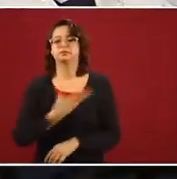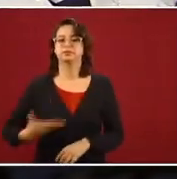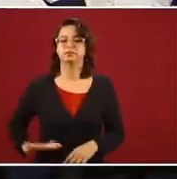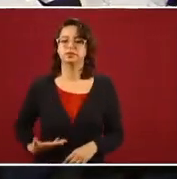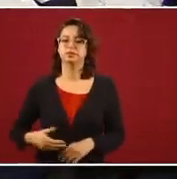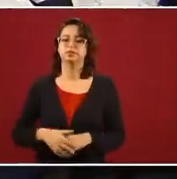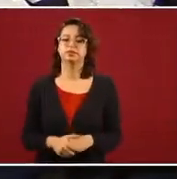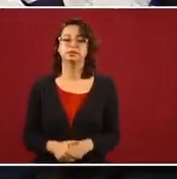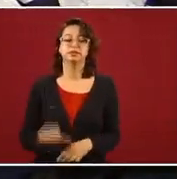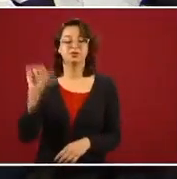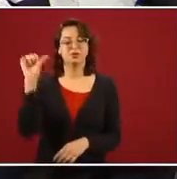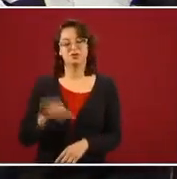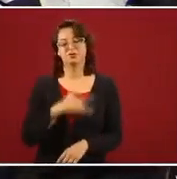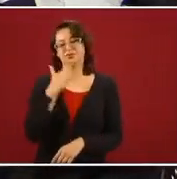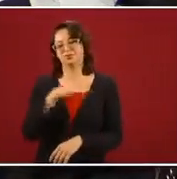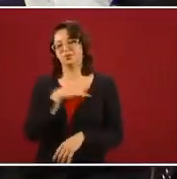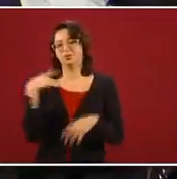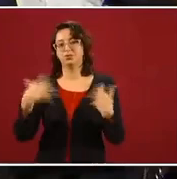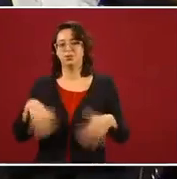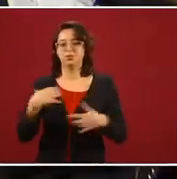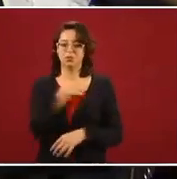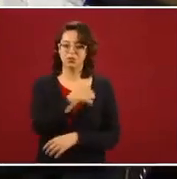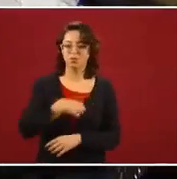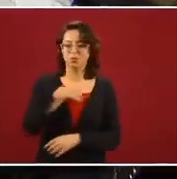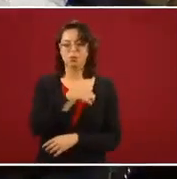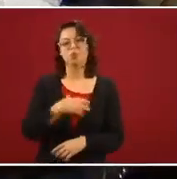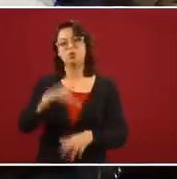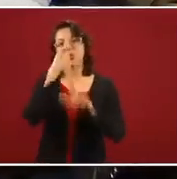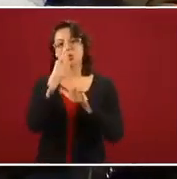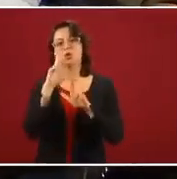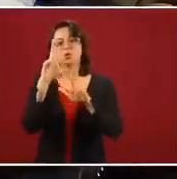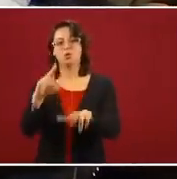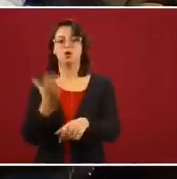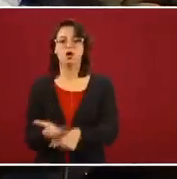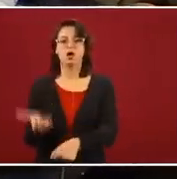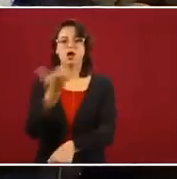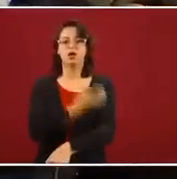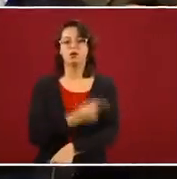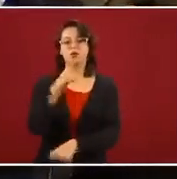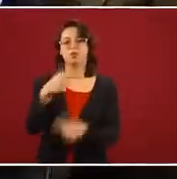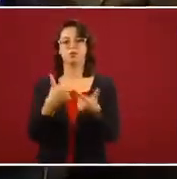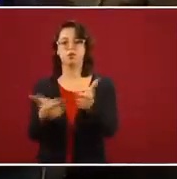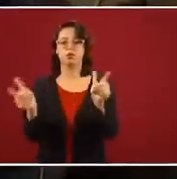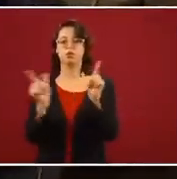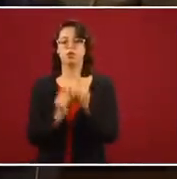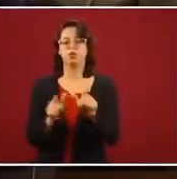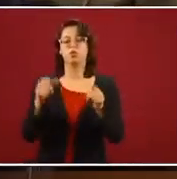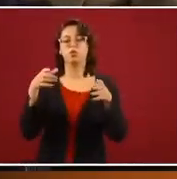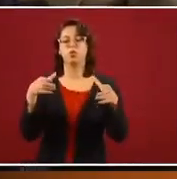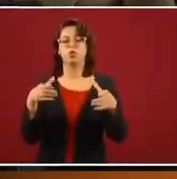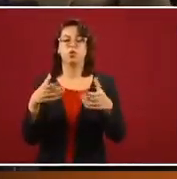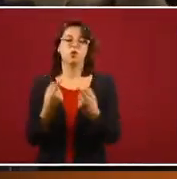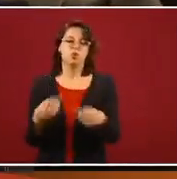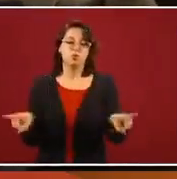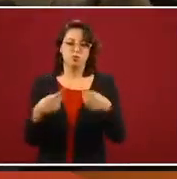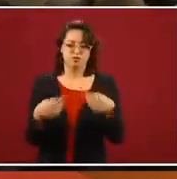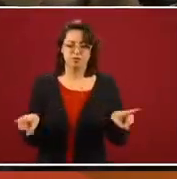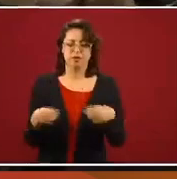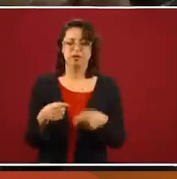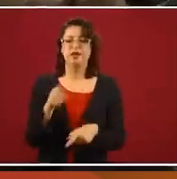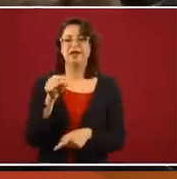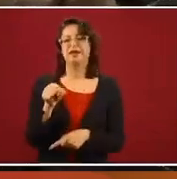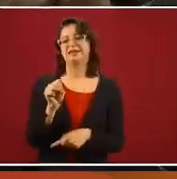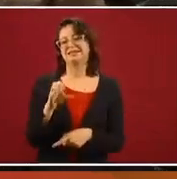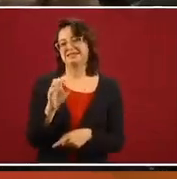dicho el señor presidente, de contar con la banda del Centro de Capacitación Musical y Desarrollo de la